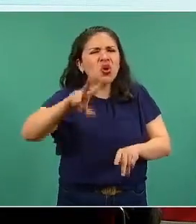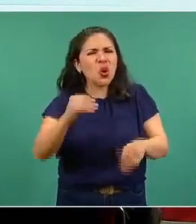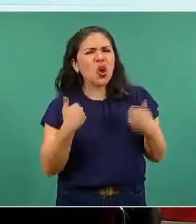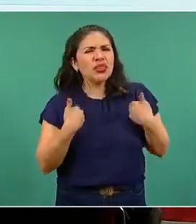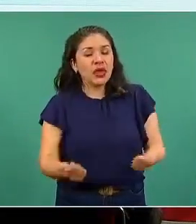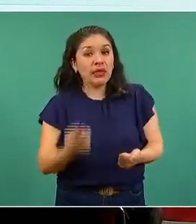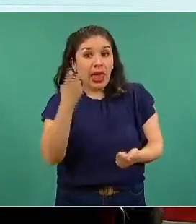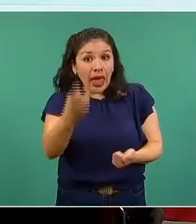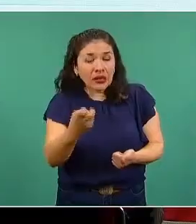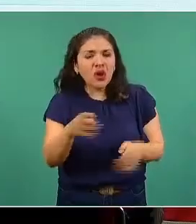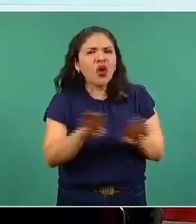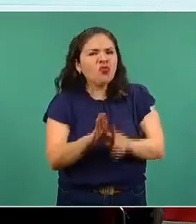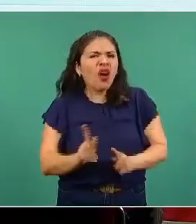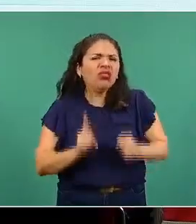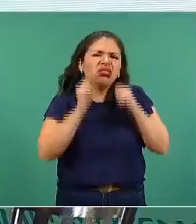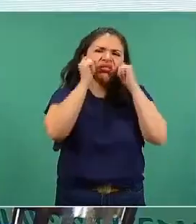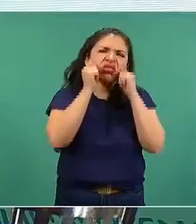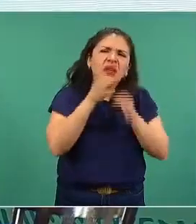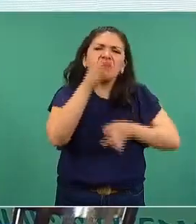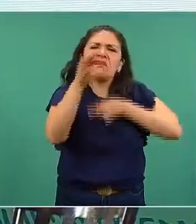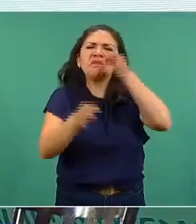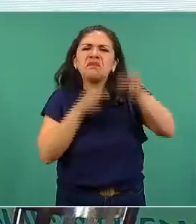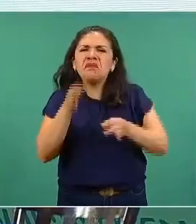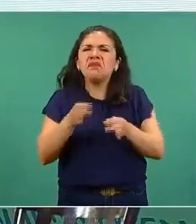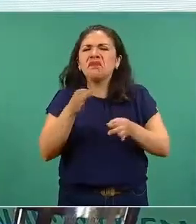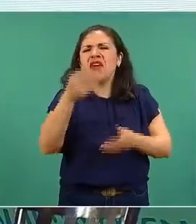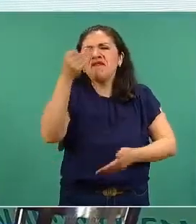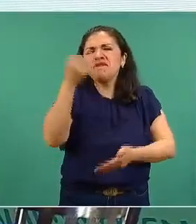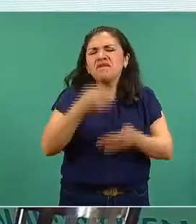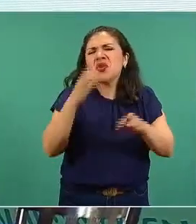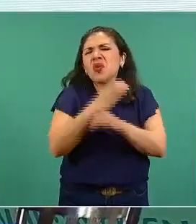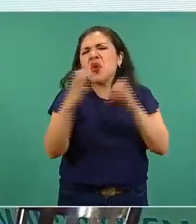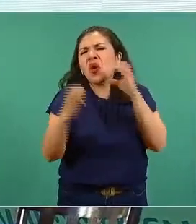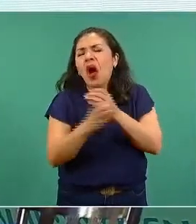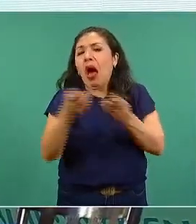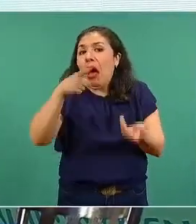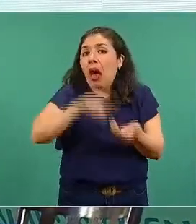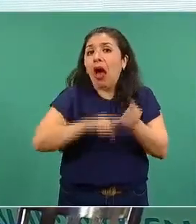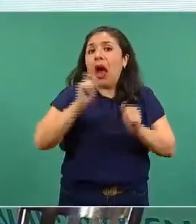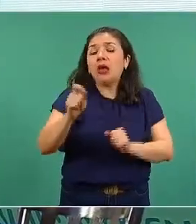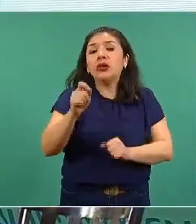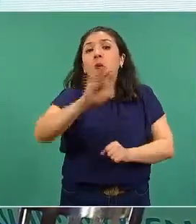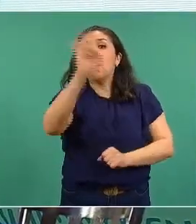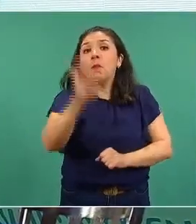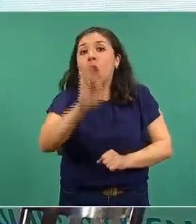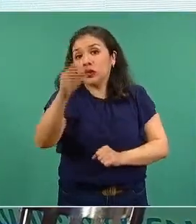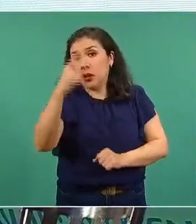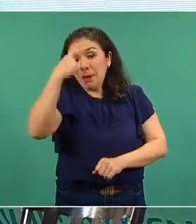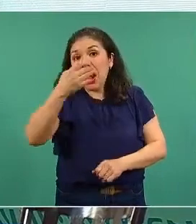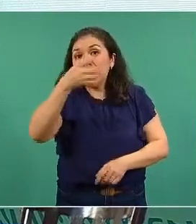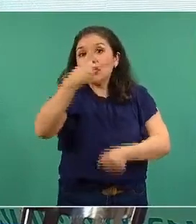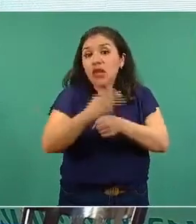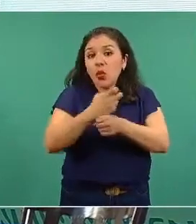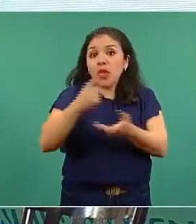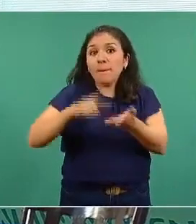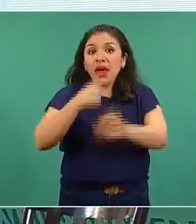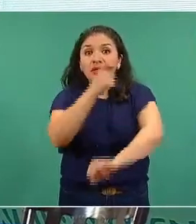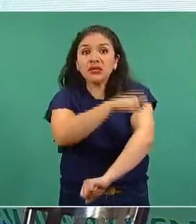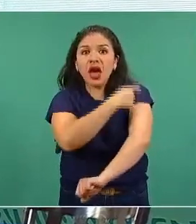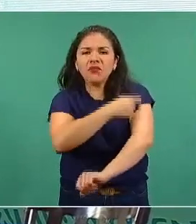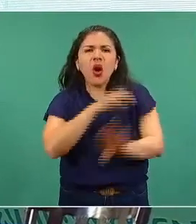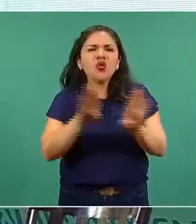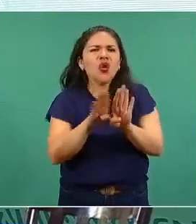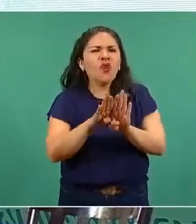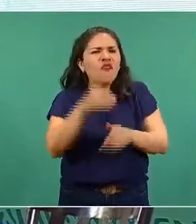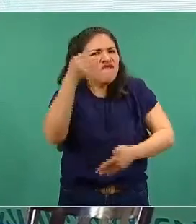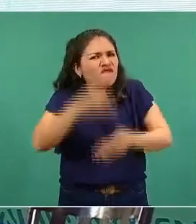y entonces se aventuraban a hacer conjeturas sobre el porcentaje de segundas dosis faltantes y lo presentaban como si se